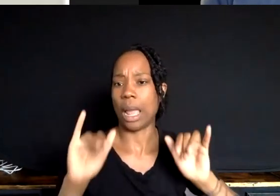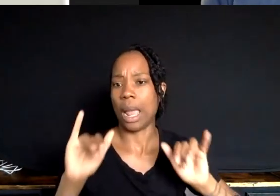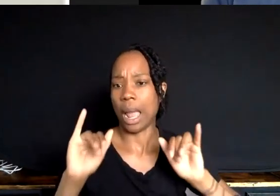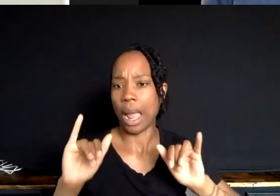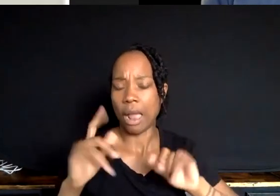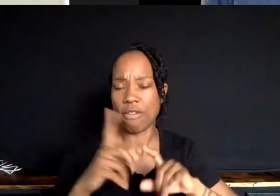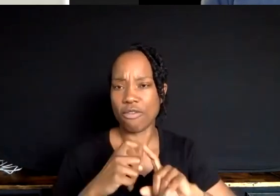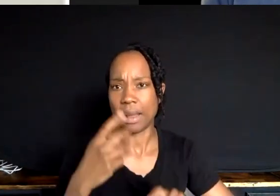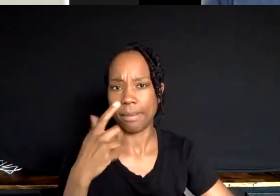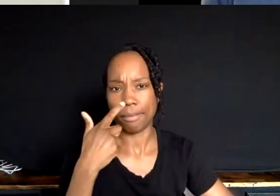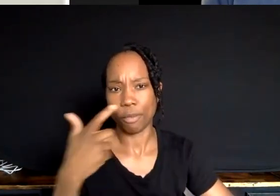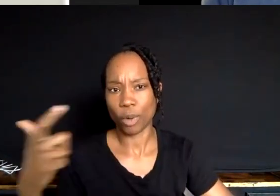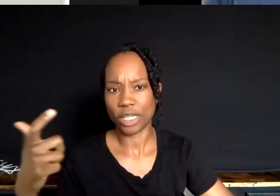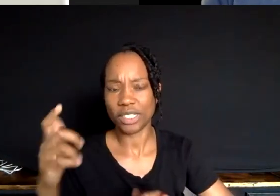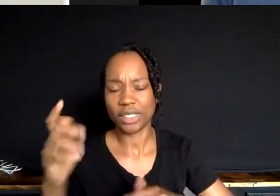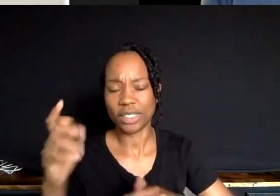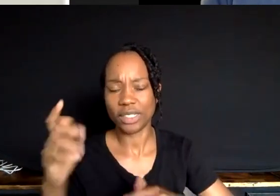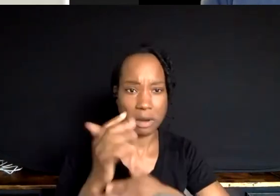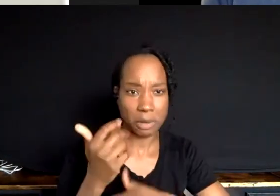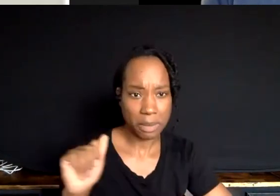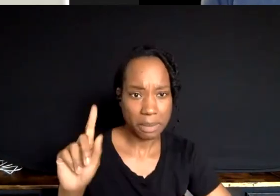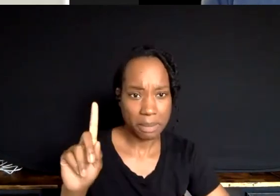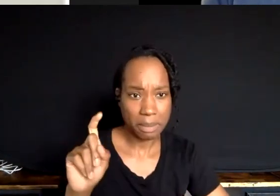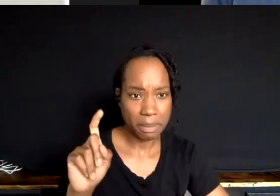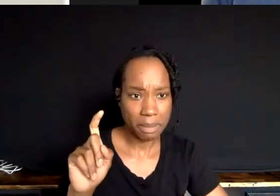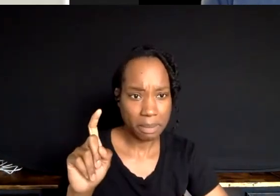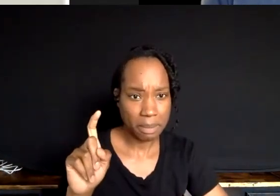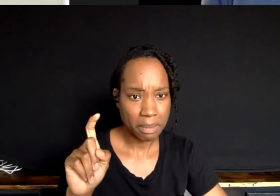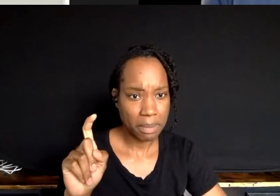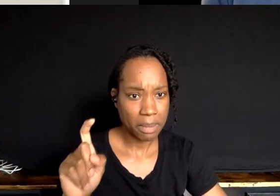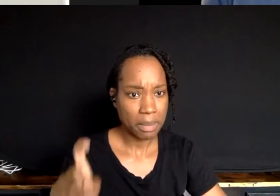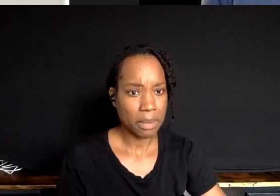de ver en algo que vieron en el video.